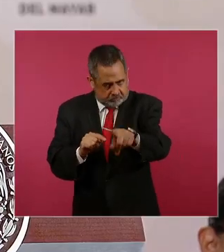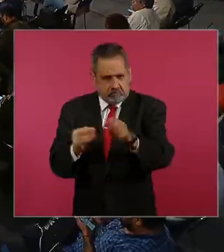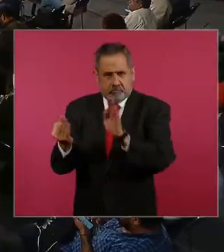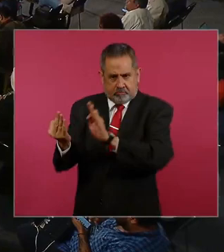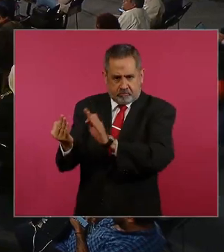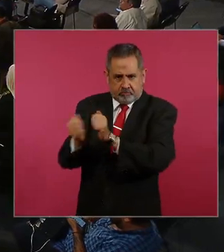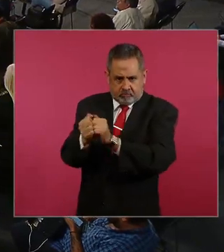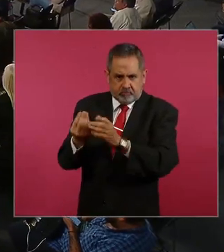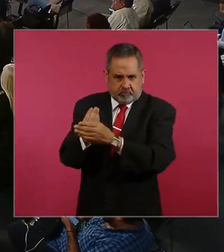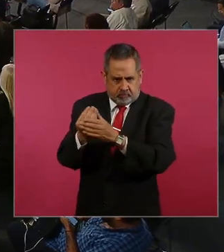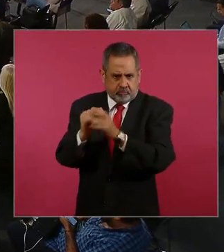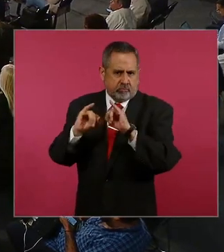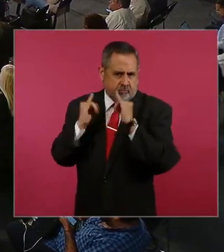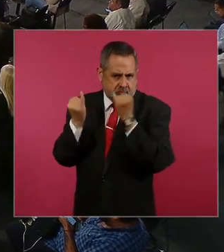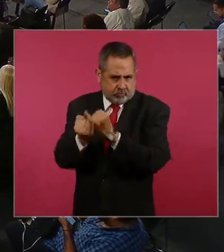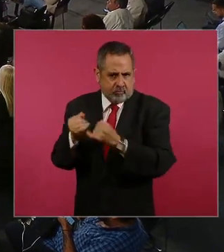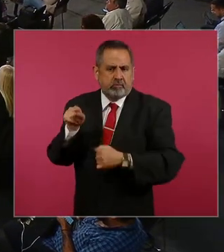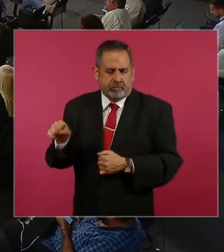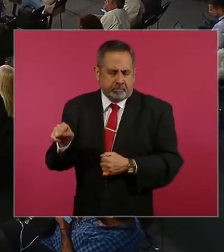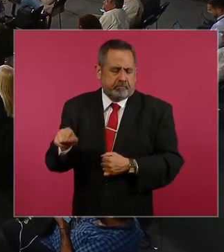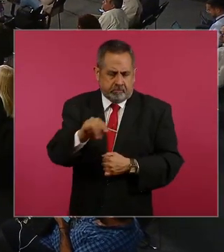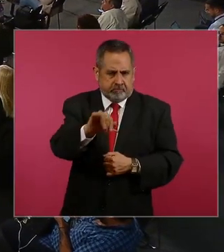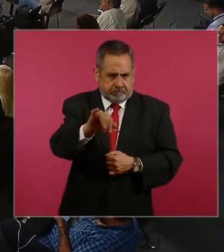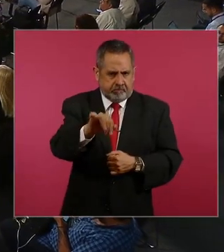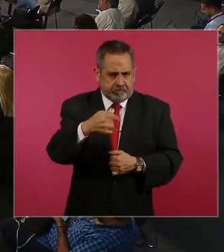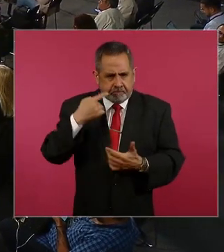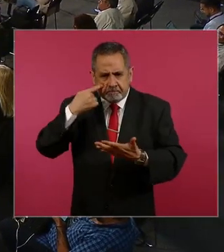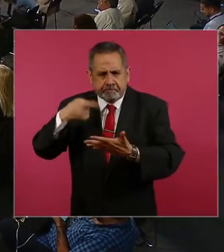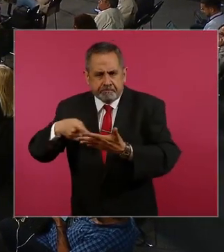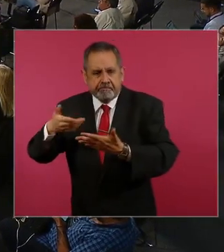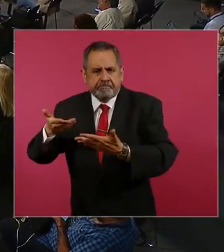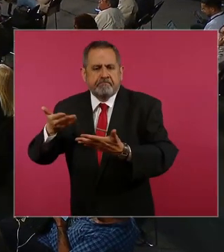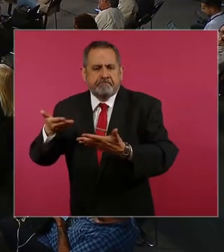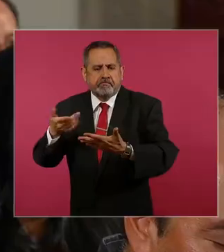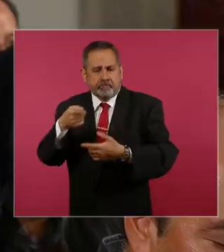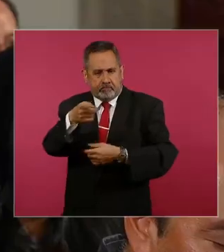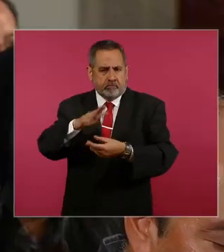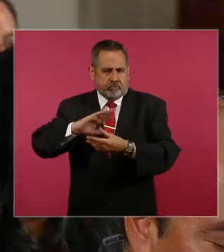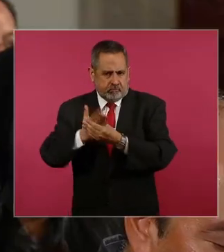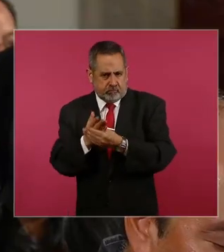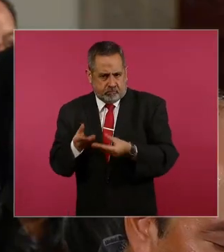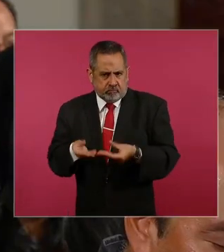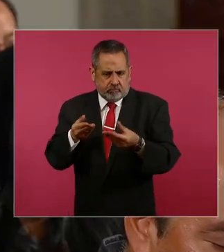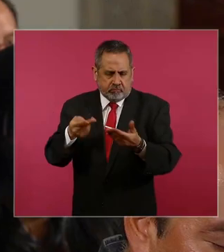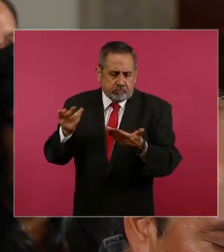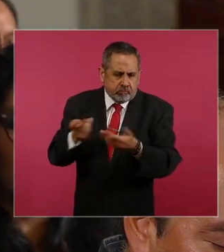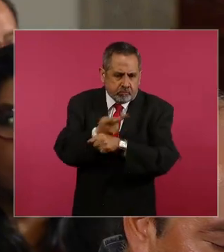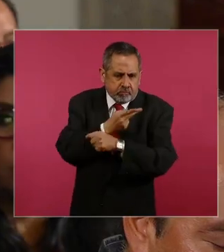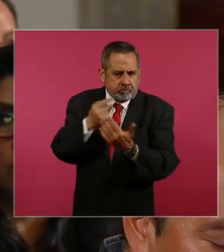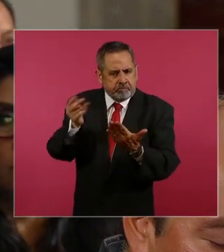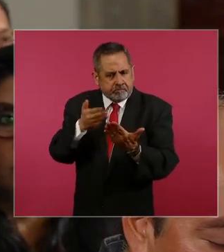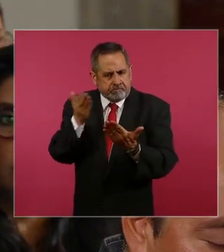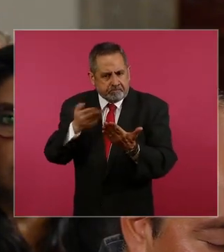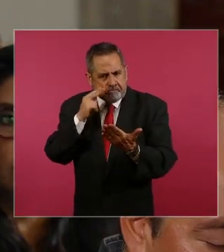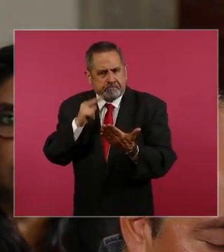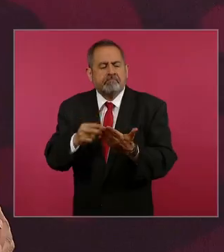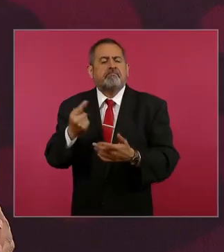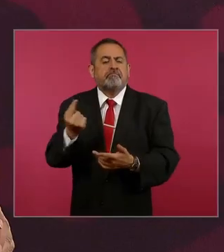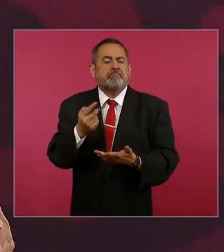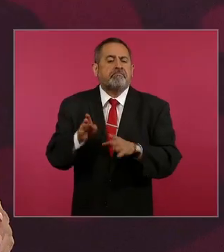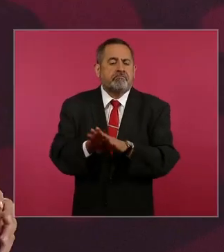y que se vea de tus planteamientos ¿qué